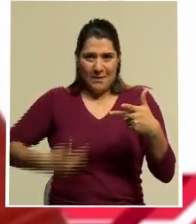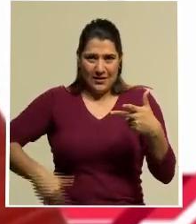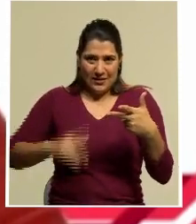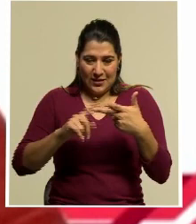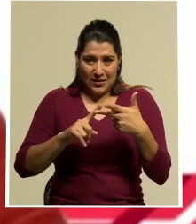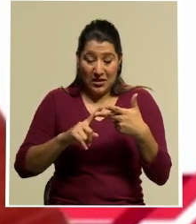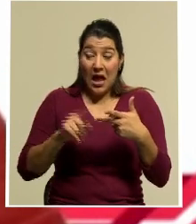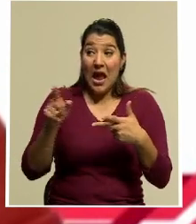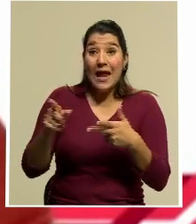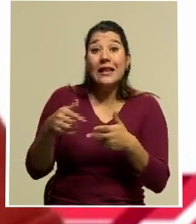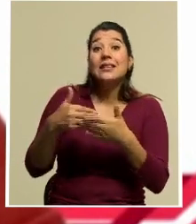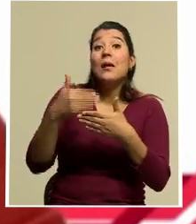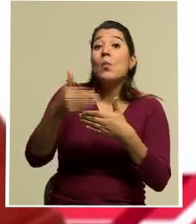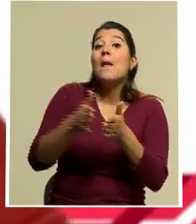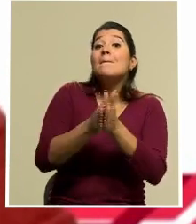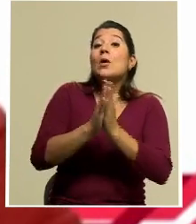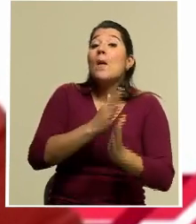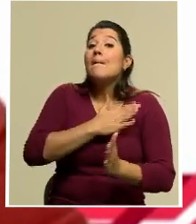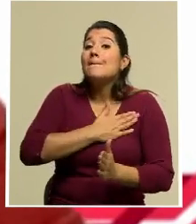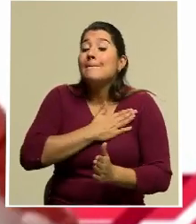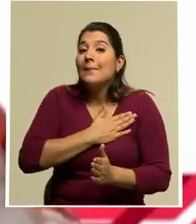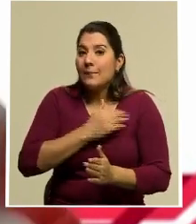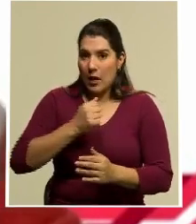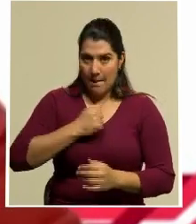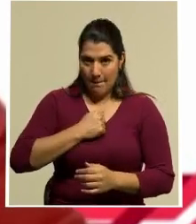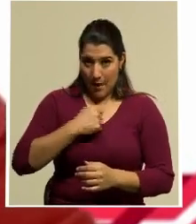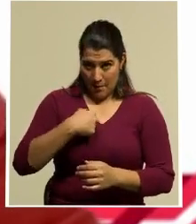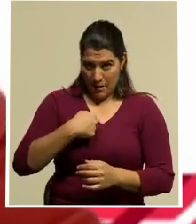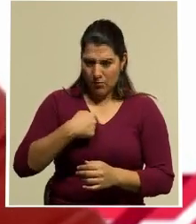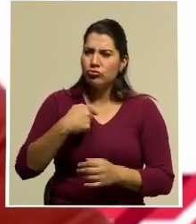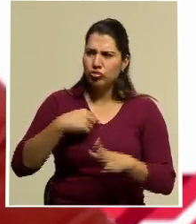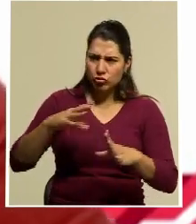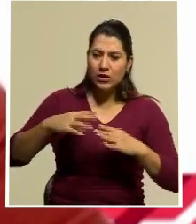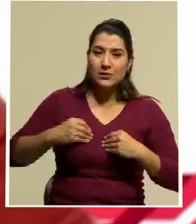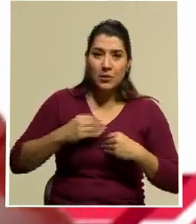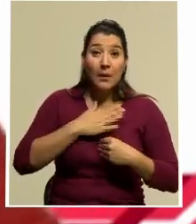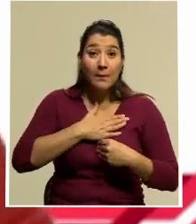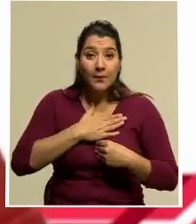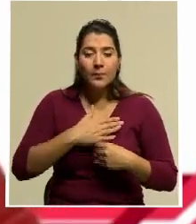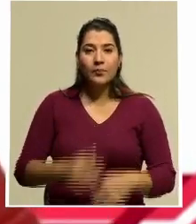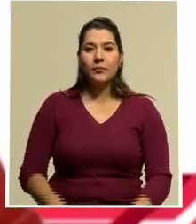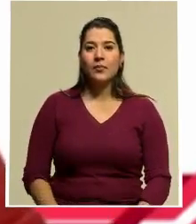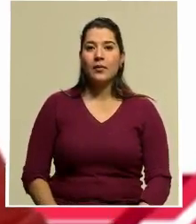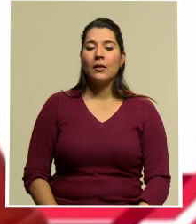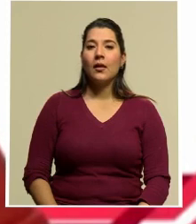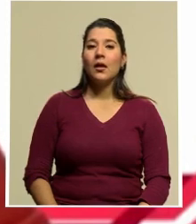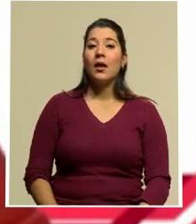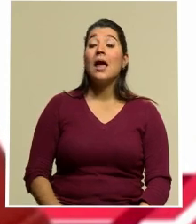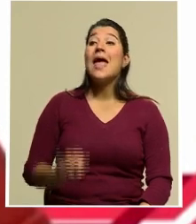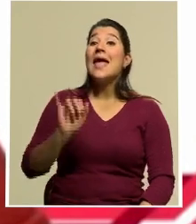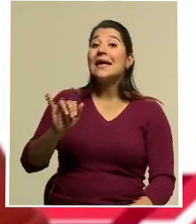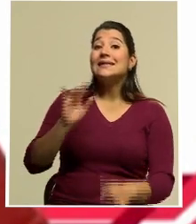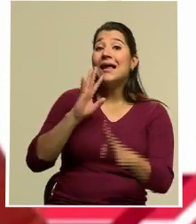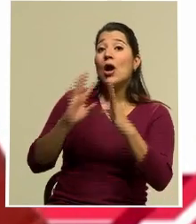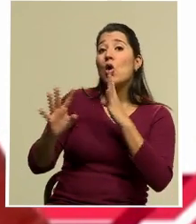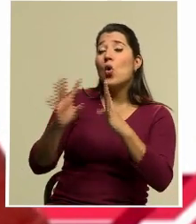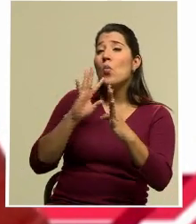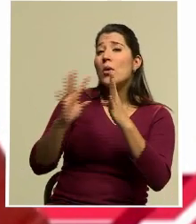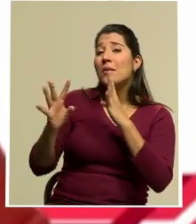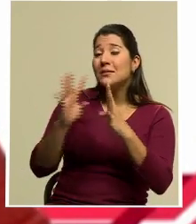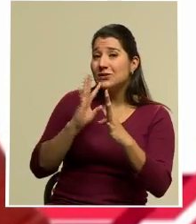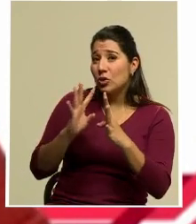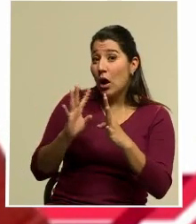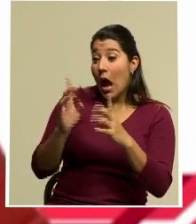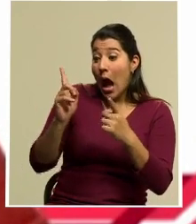yo acepté las disculpas, pero en esto señalaré lo siguiente en un minuto más. Esa conversación, hasta